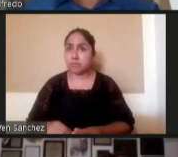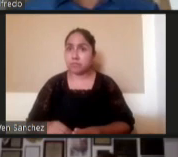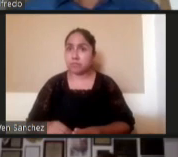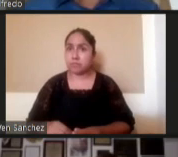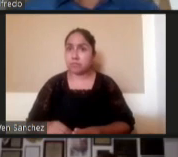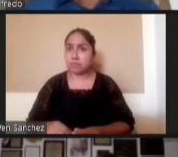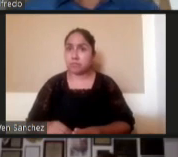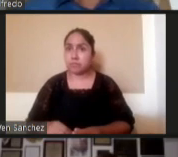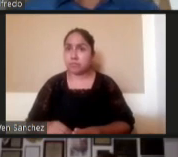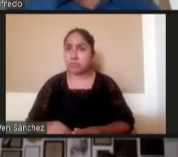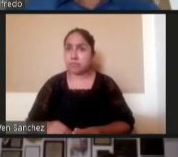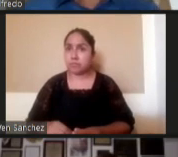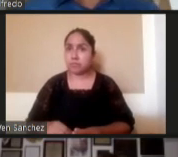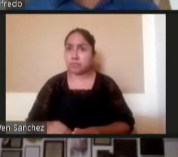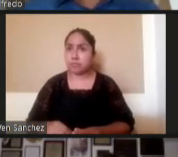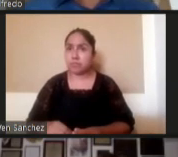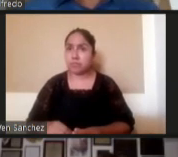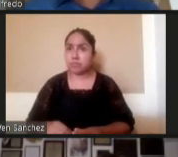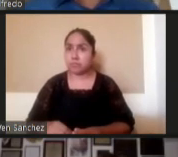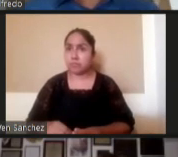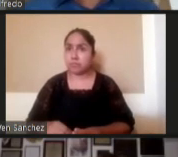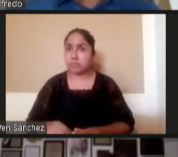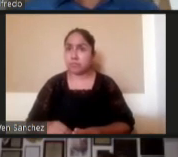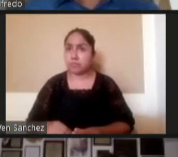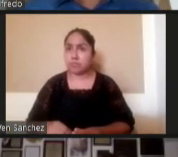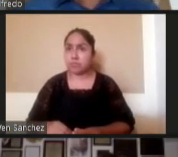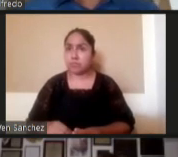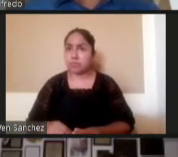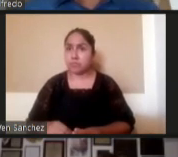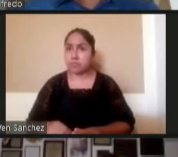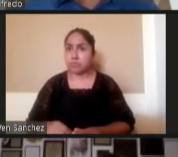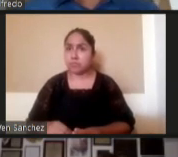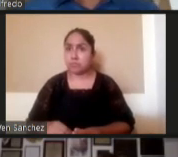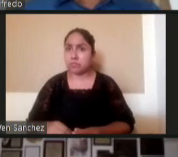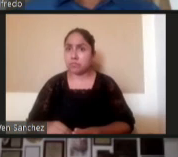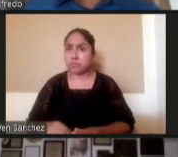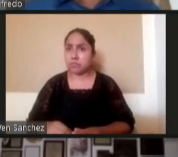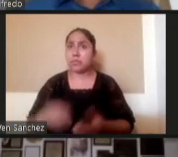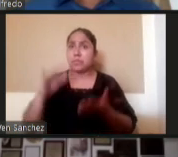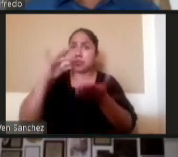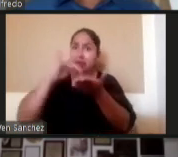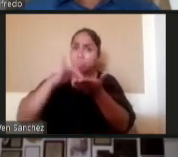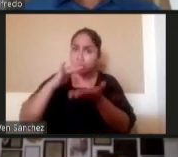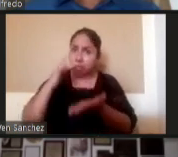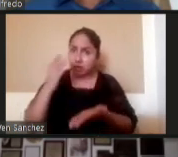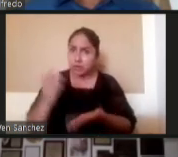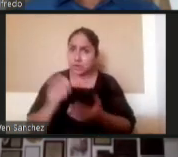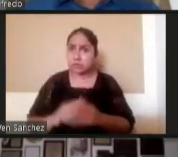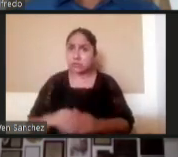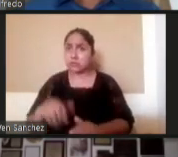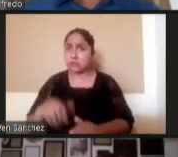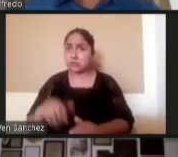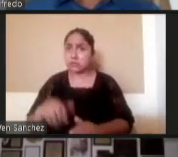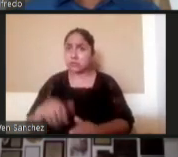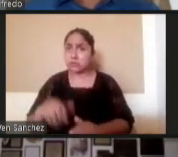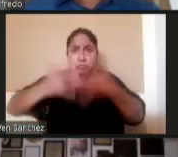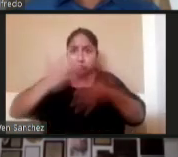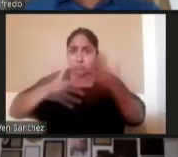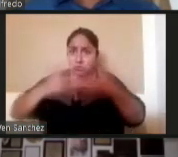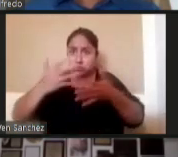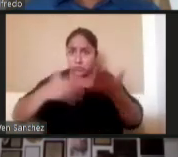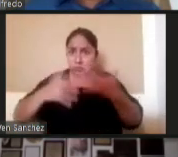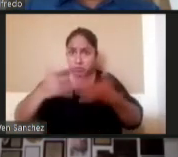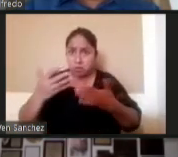jubilación. Es cuanto, señor presidente. Gracias, regidora. ¿Alguien más desea hacer uso de la palabra?